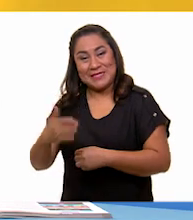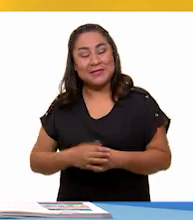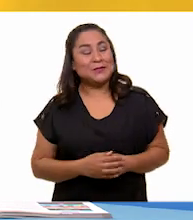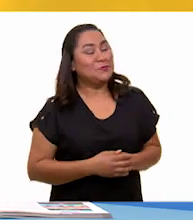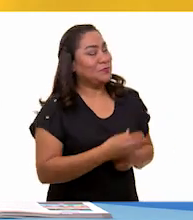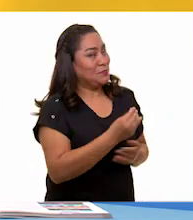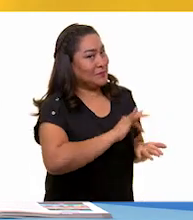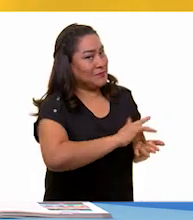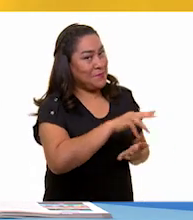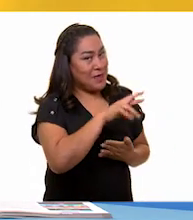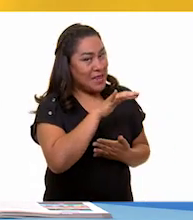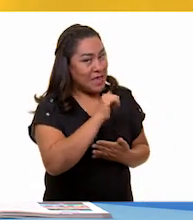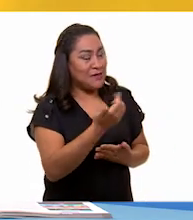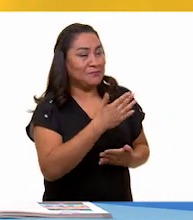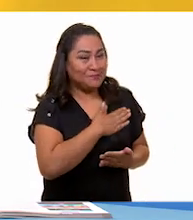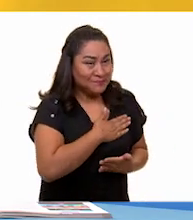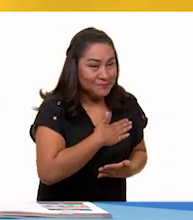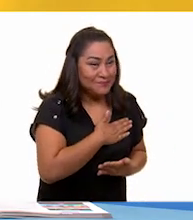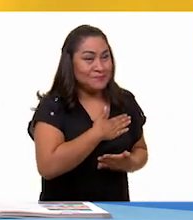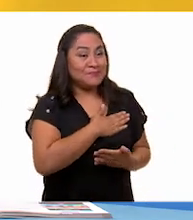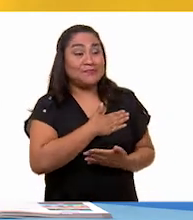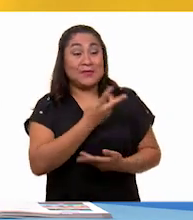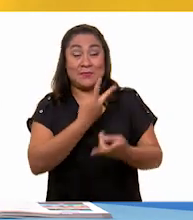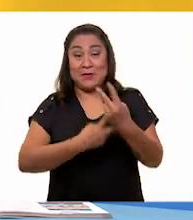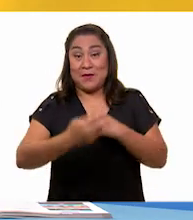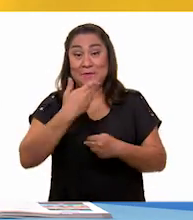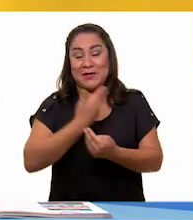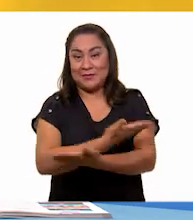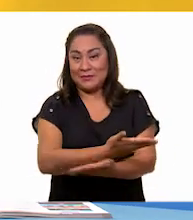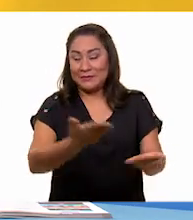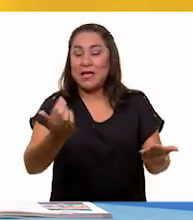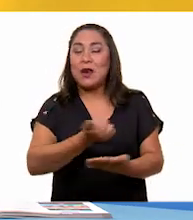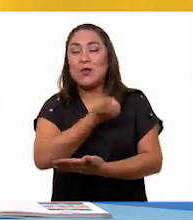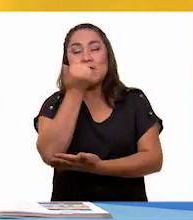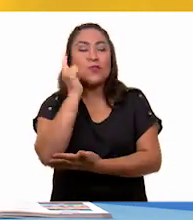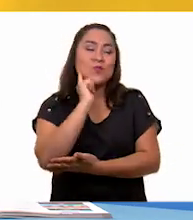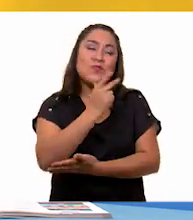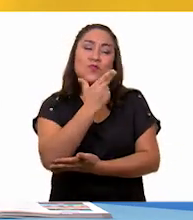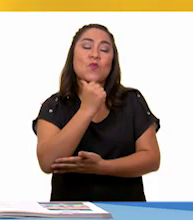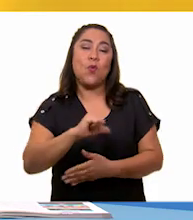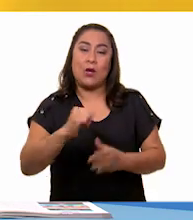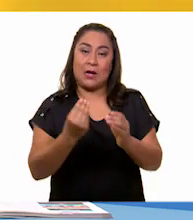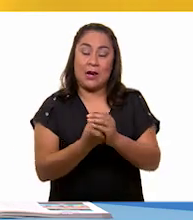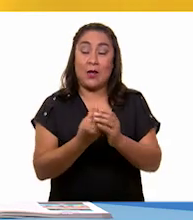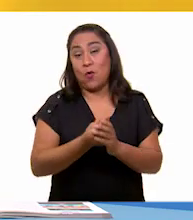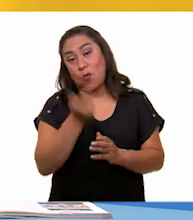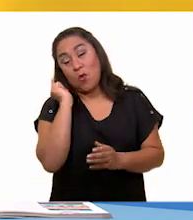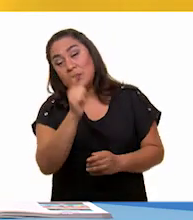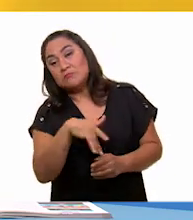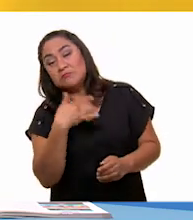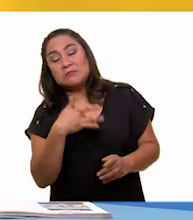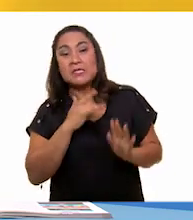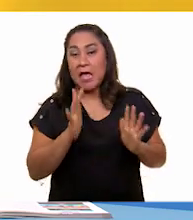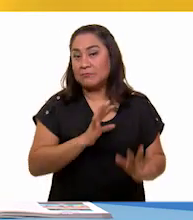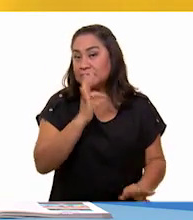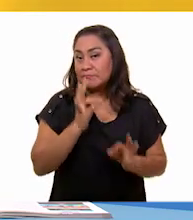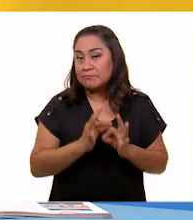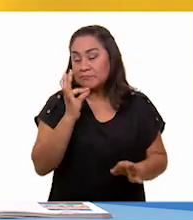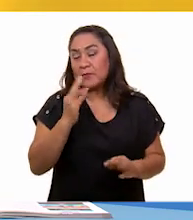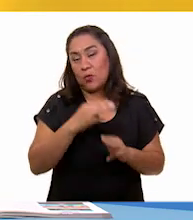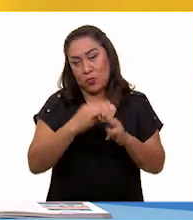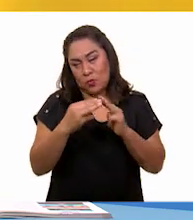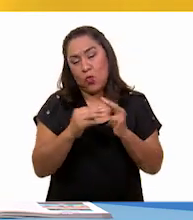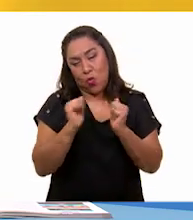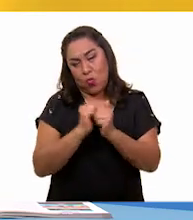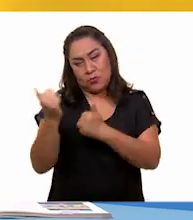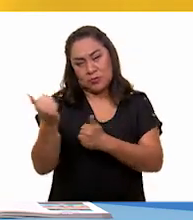gracias, María. Te saludo con la mano en el corazón. Bienvenidas, alumnas y alumnos, a esta sesión. Espero que ya estén listos y listas con los materiales